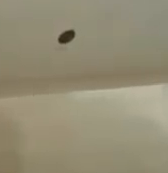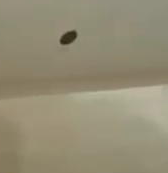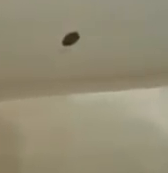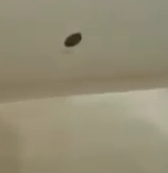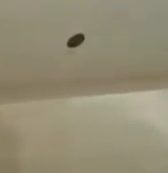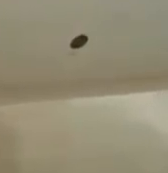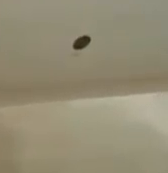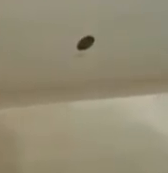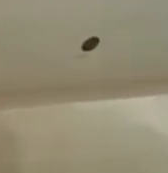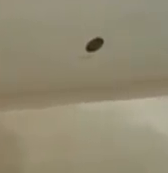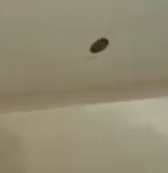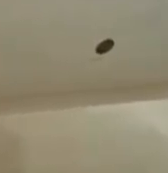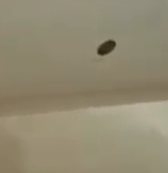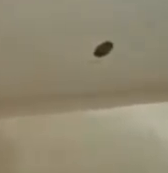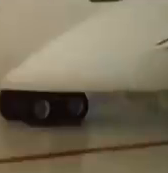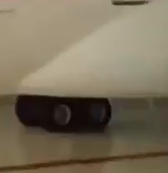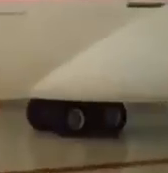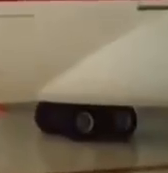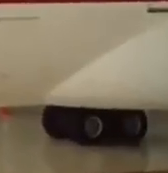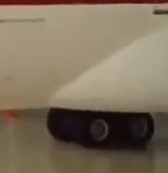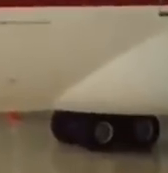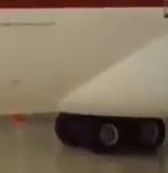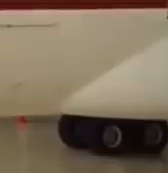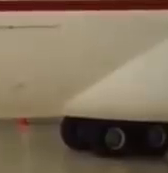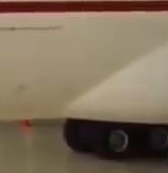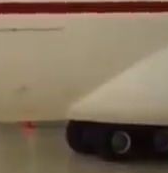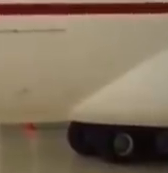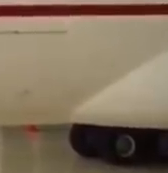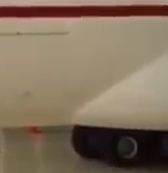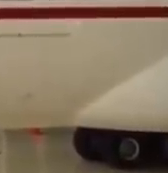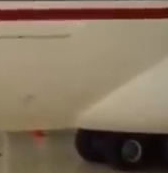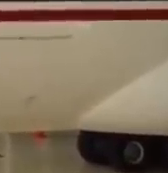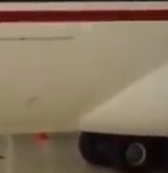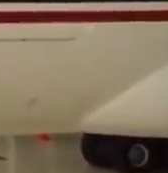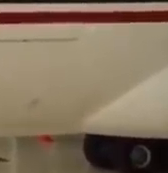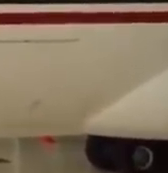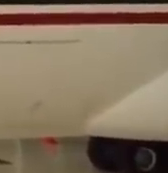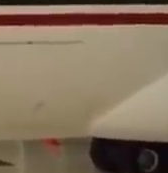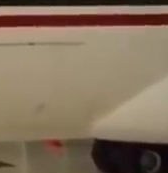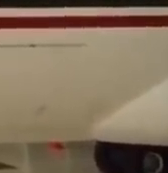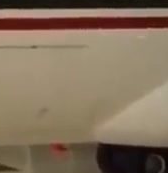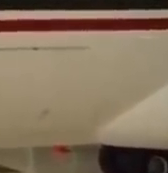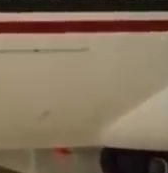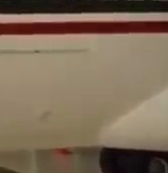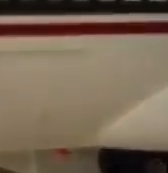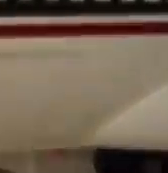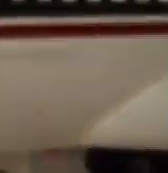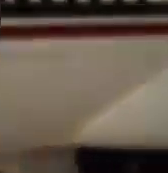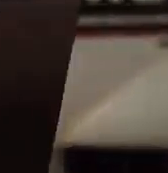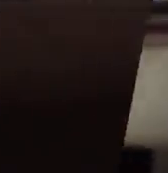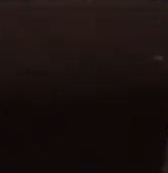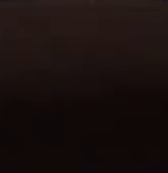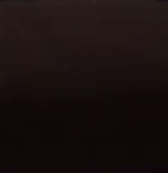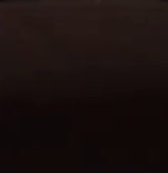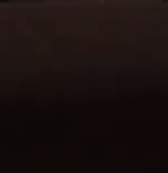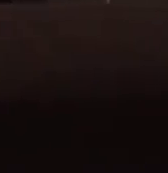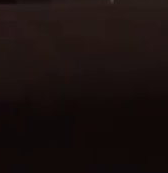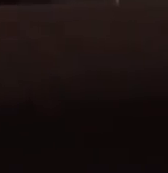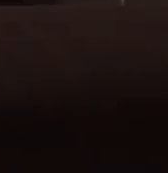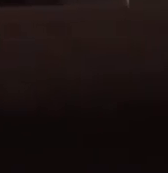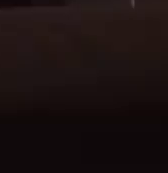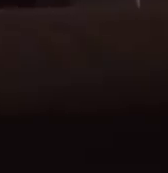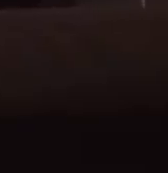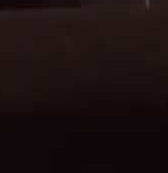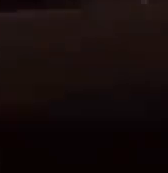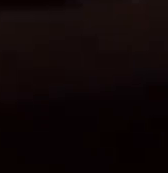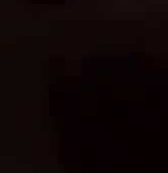públicos, anunció la enajenación del avión presidencial TP-01 José María Morelos y Pavón y de